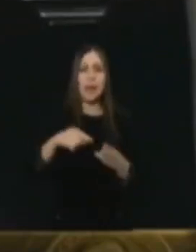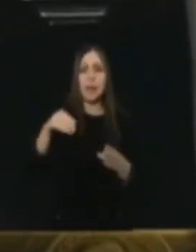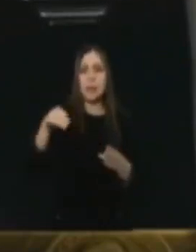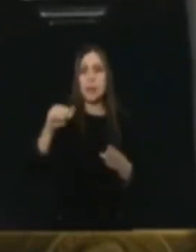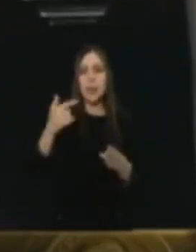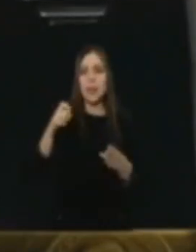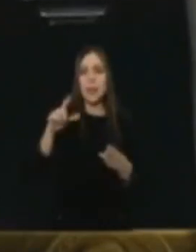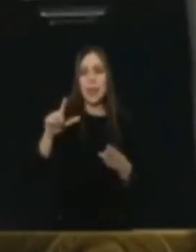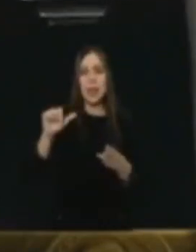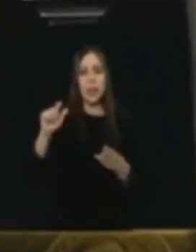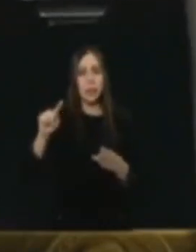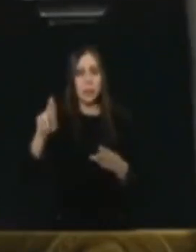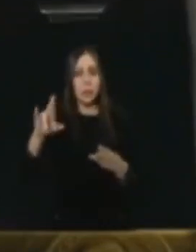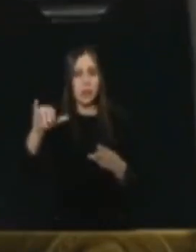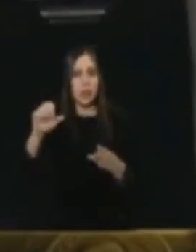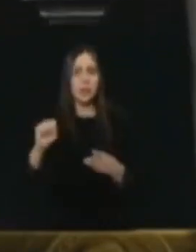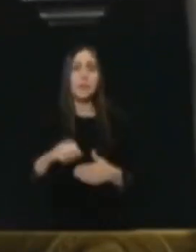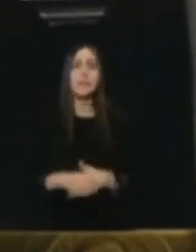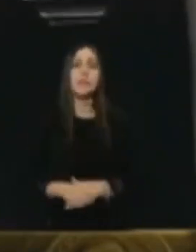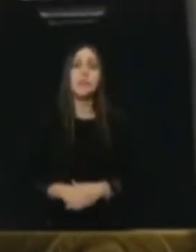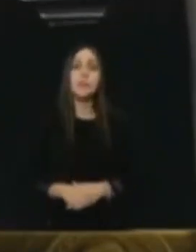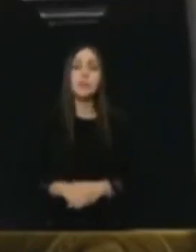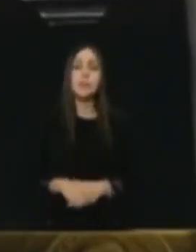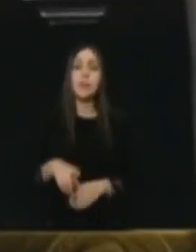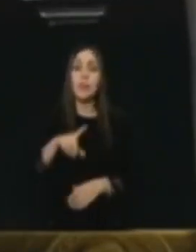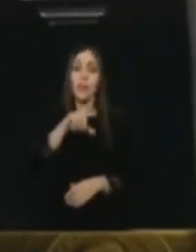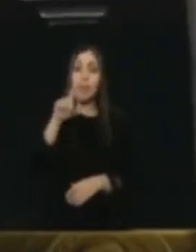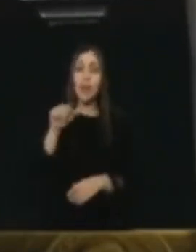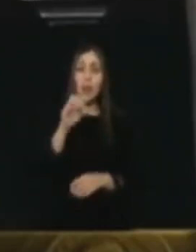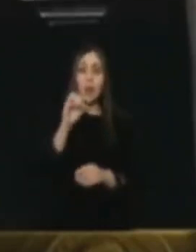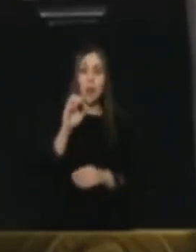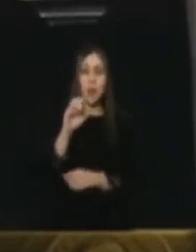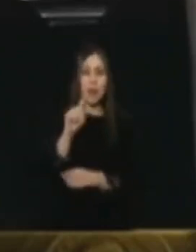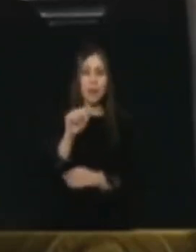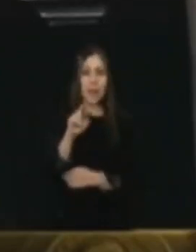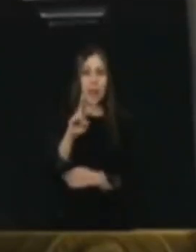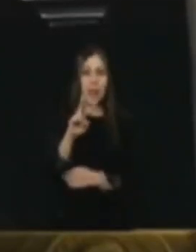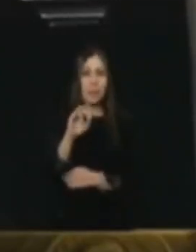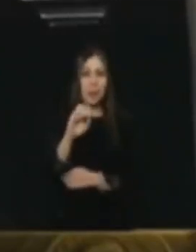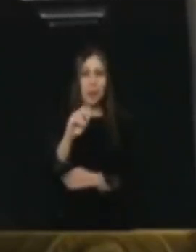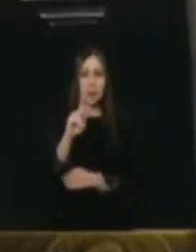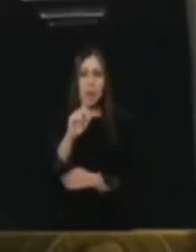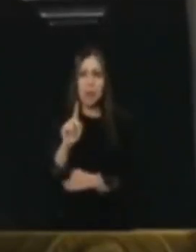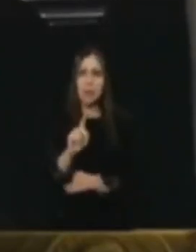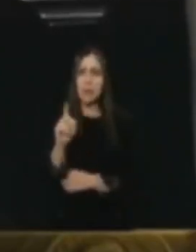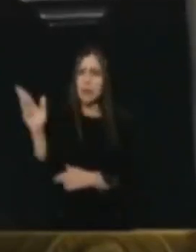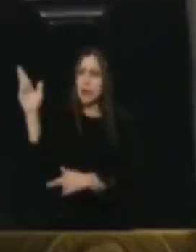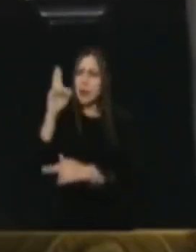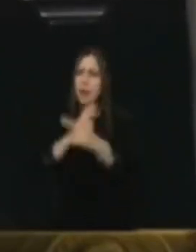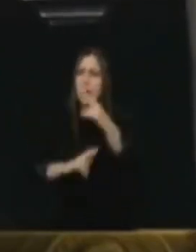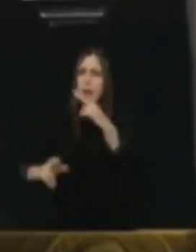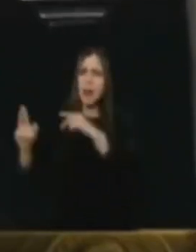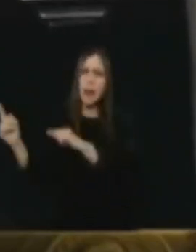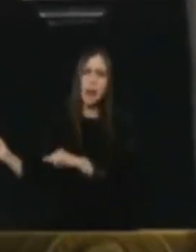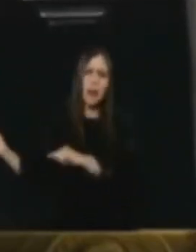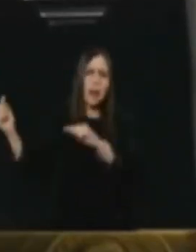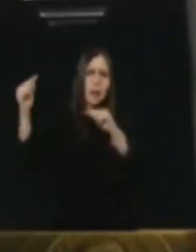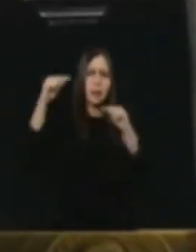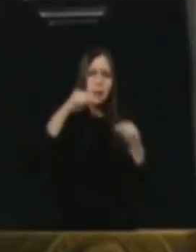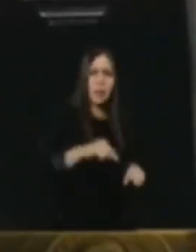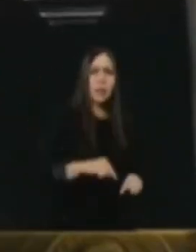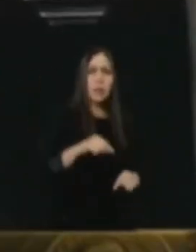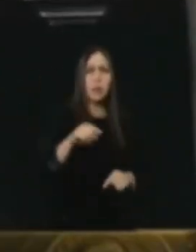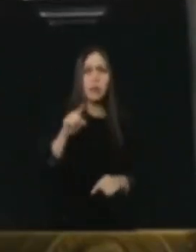A su regreso de Suecia, a Octavio Paz le asombró que una multitud lo